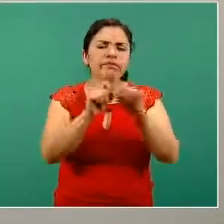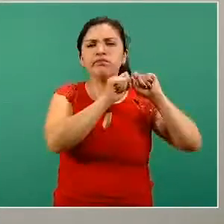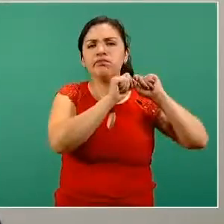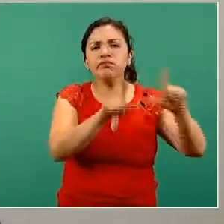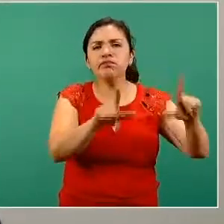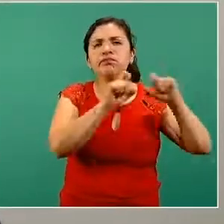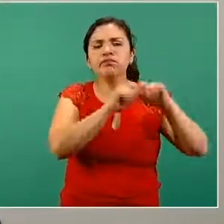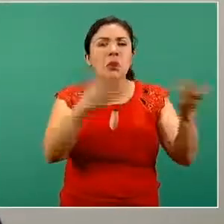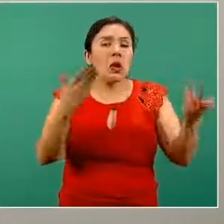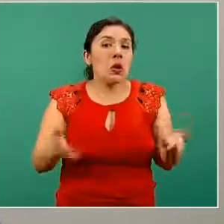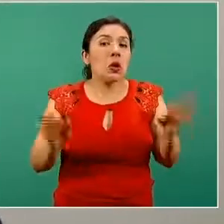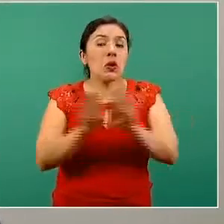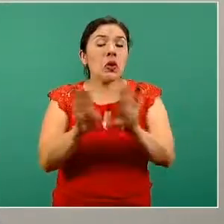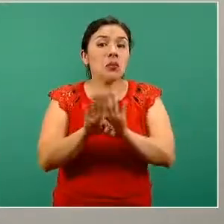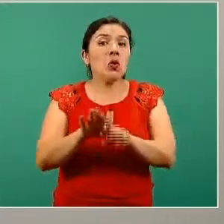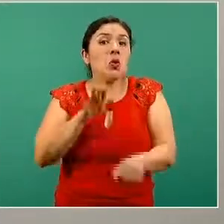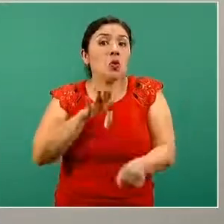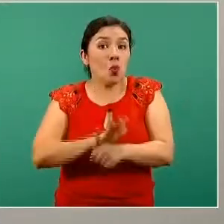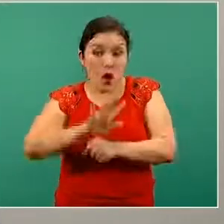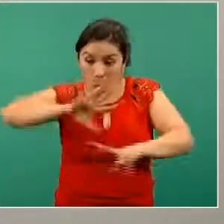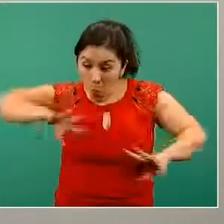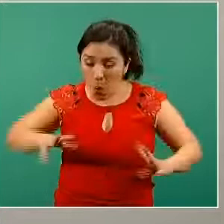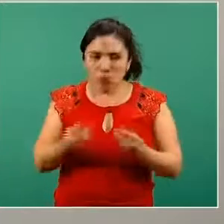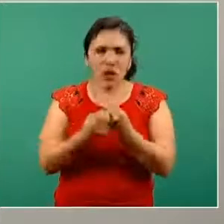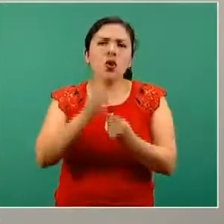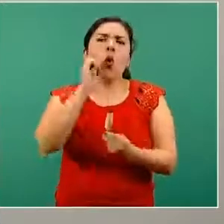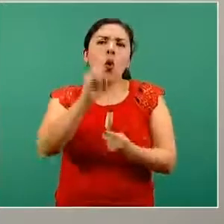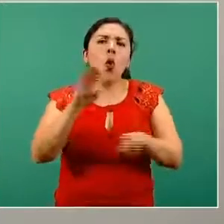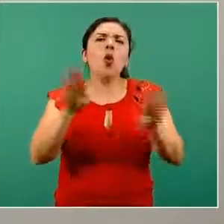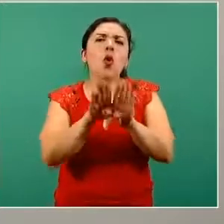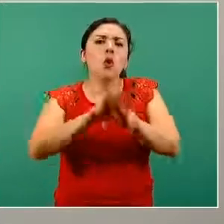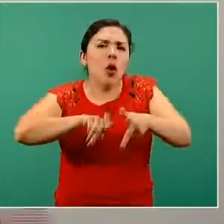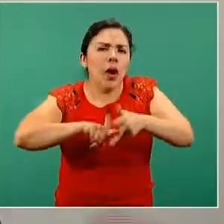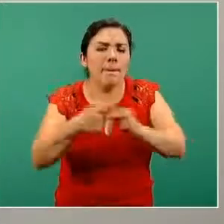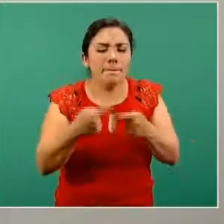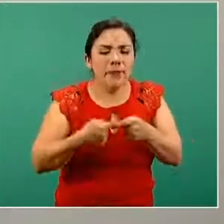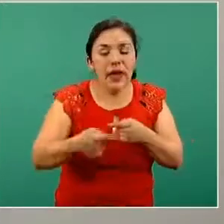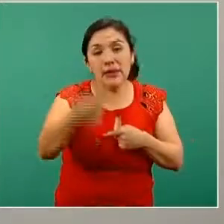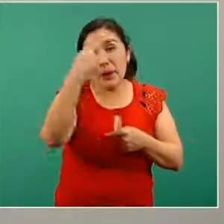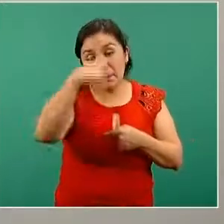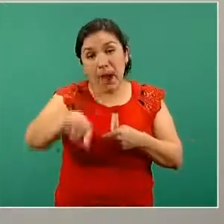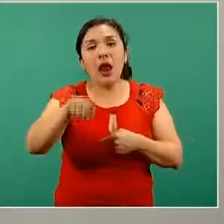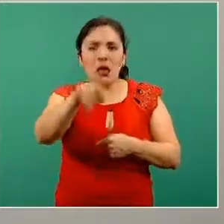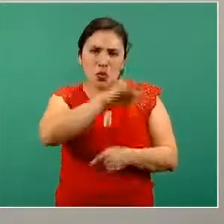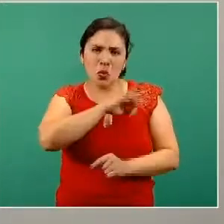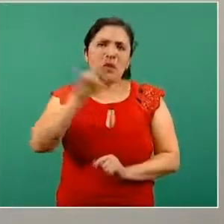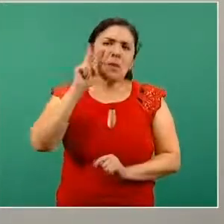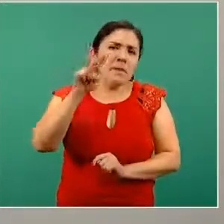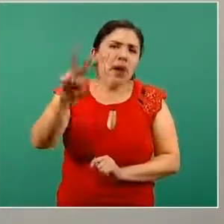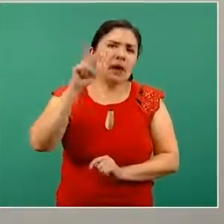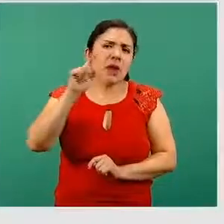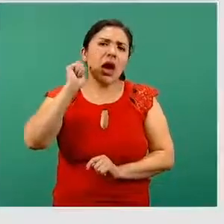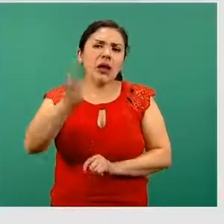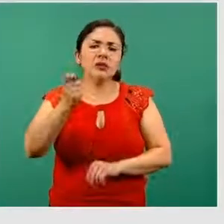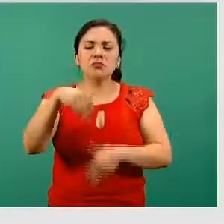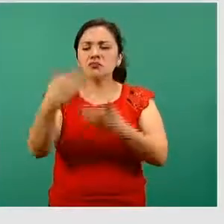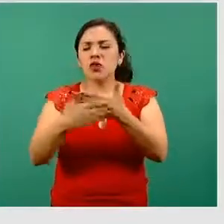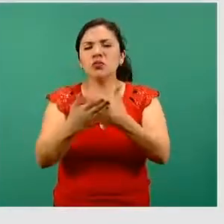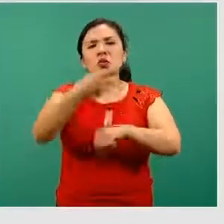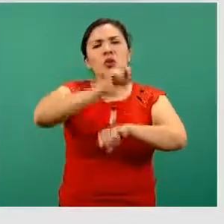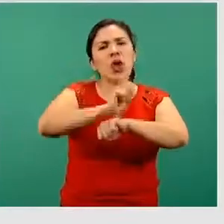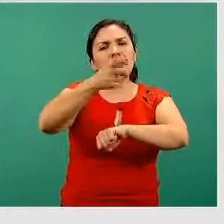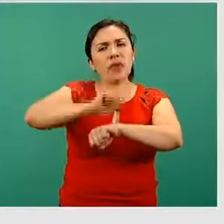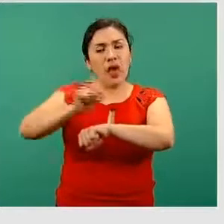poco, si no necesariamente todo, sí el arranque, el avance, y obviamente la campaña la estaremos viendo durante los próximos